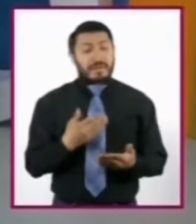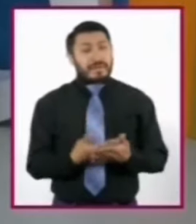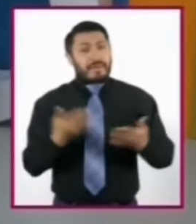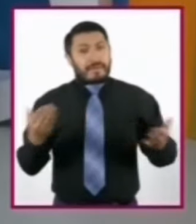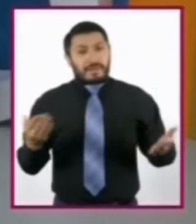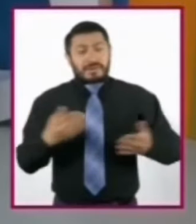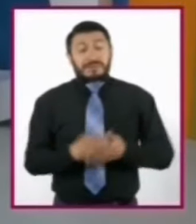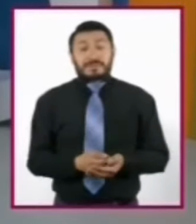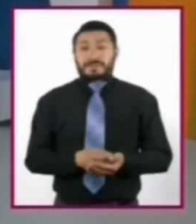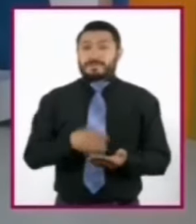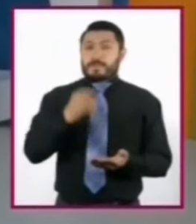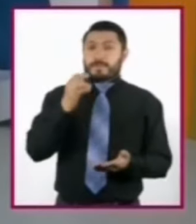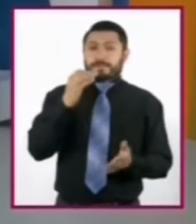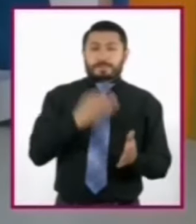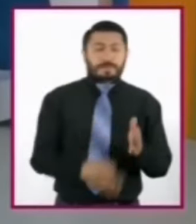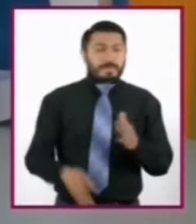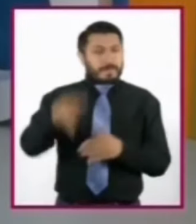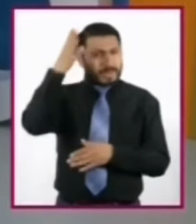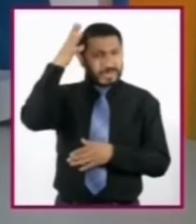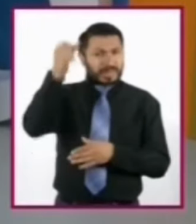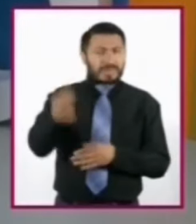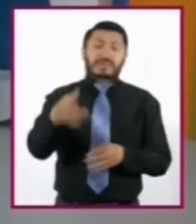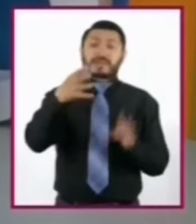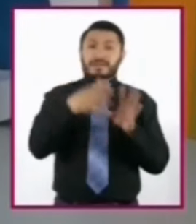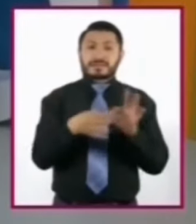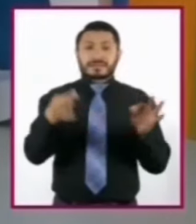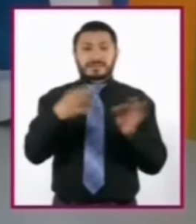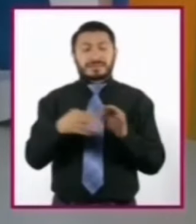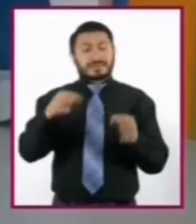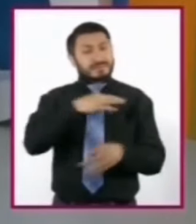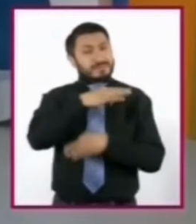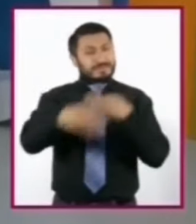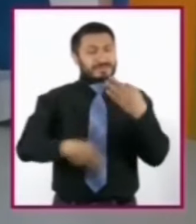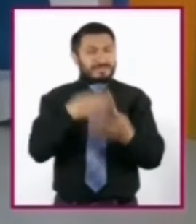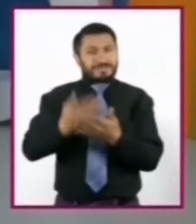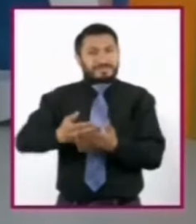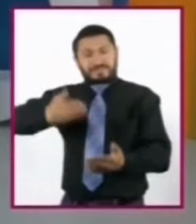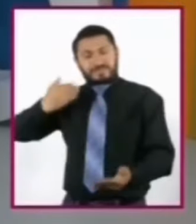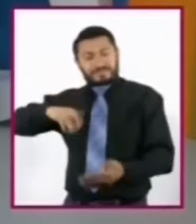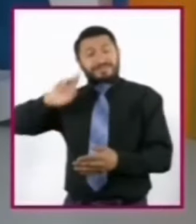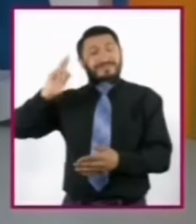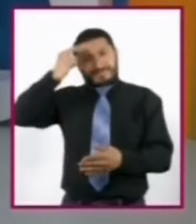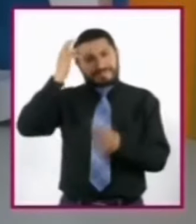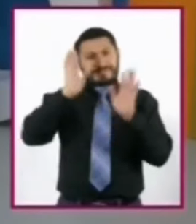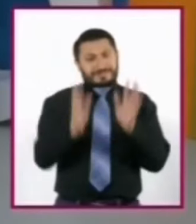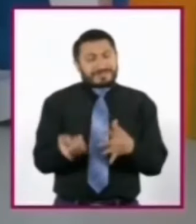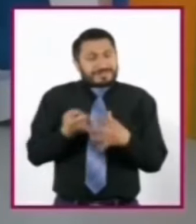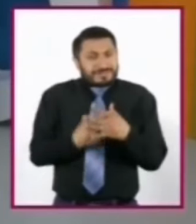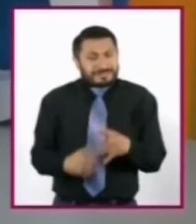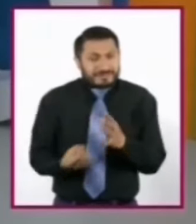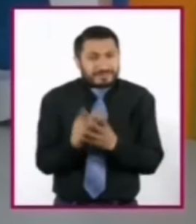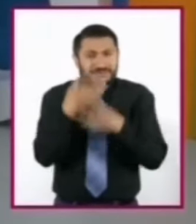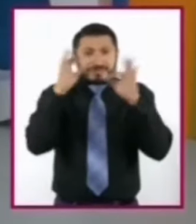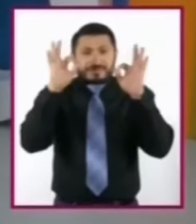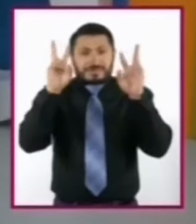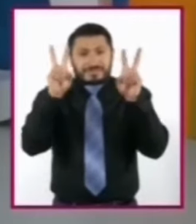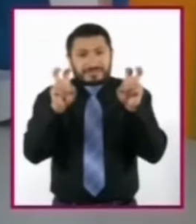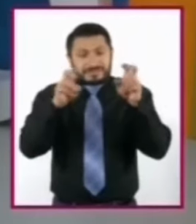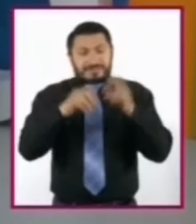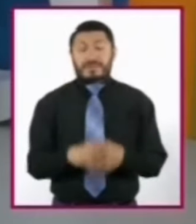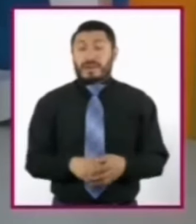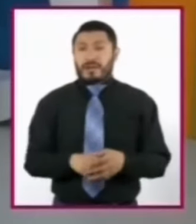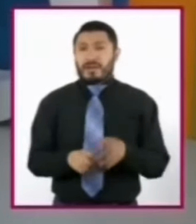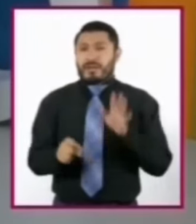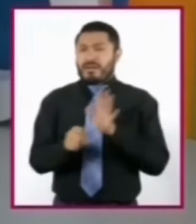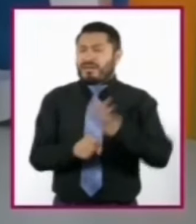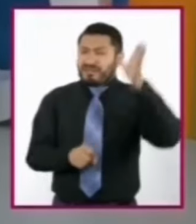Ahora solo nos falta definir un concepto para tener todos los antecedentes necesarios para comenzar nuestro nuevo tema. ¿Y cuál es